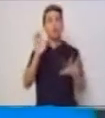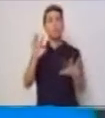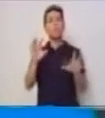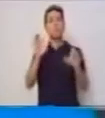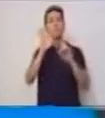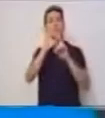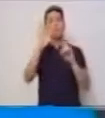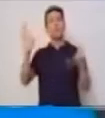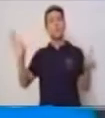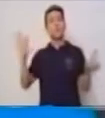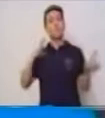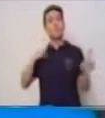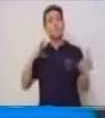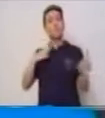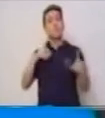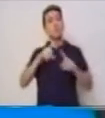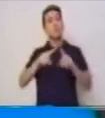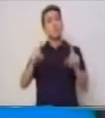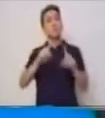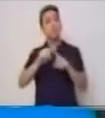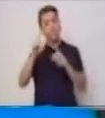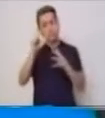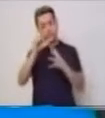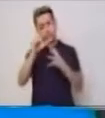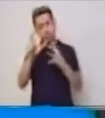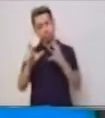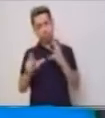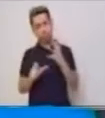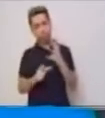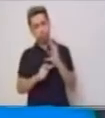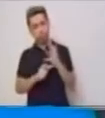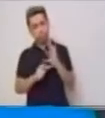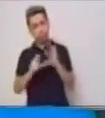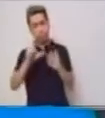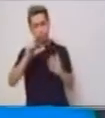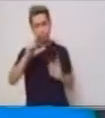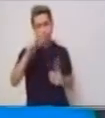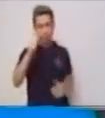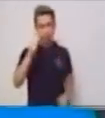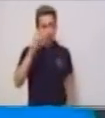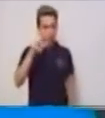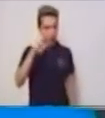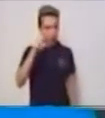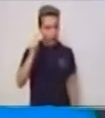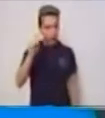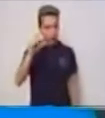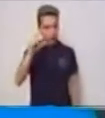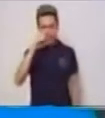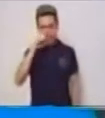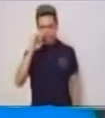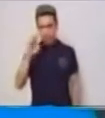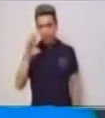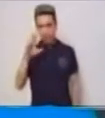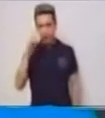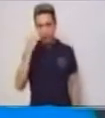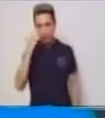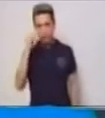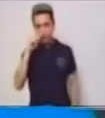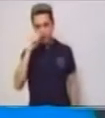diferentes características. Vamos a observar los ejemplos.